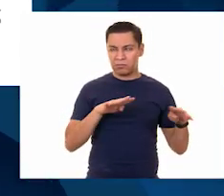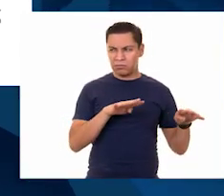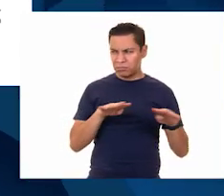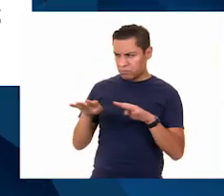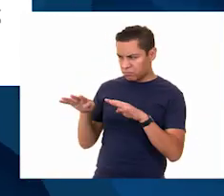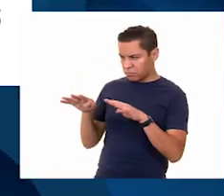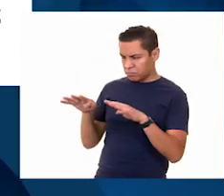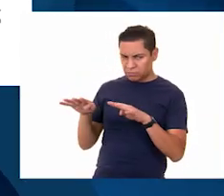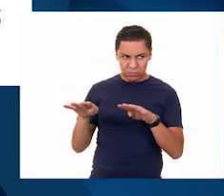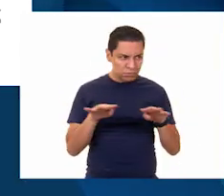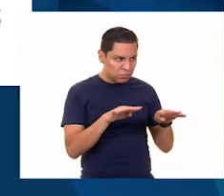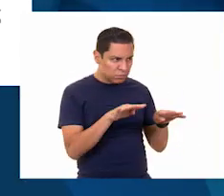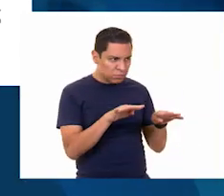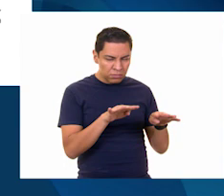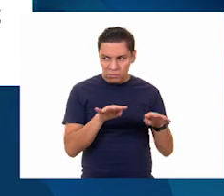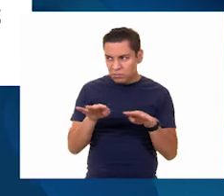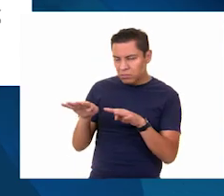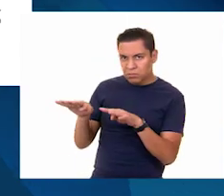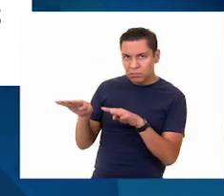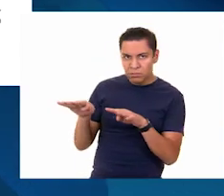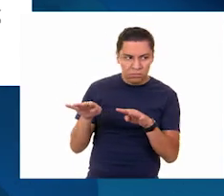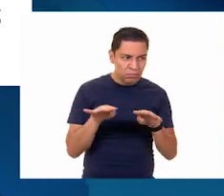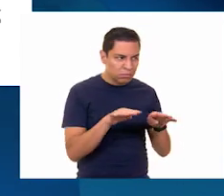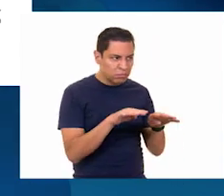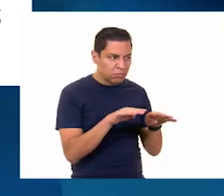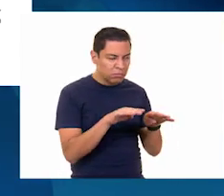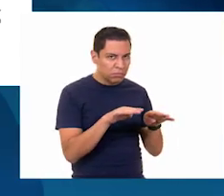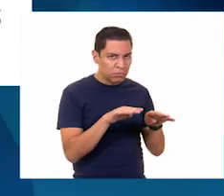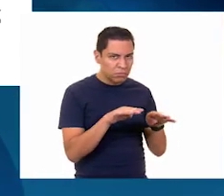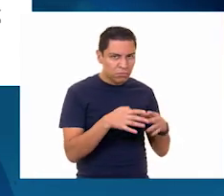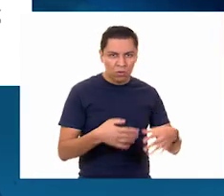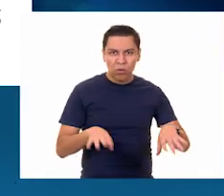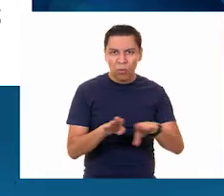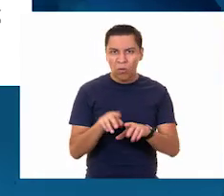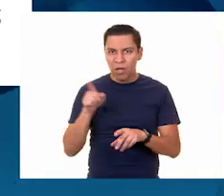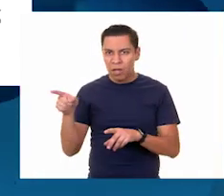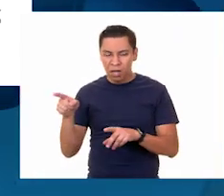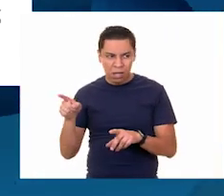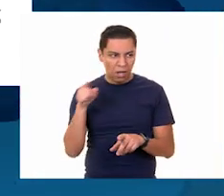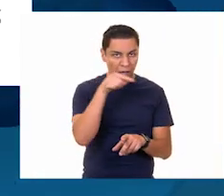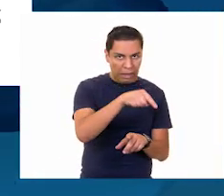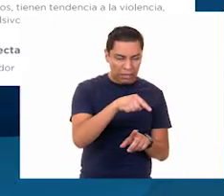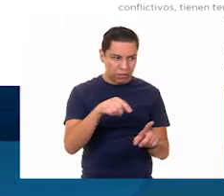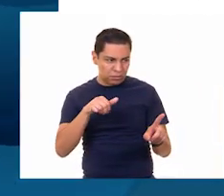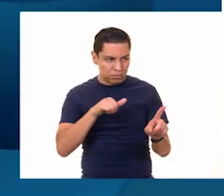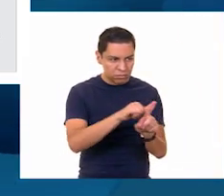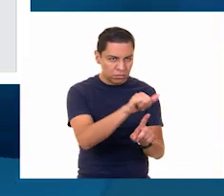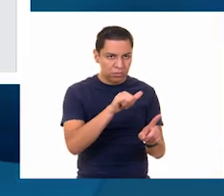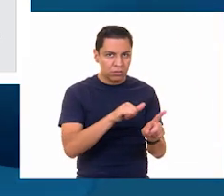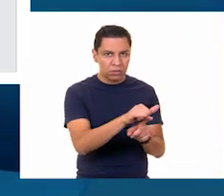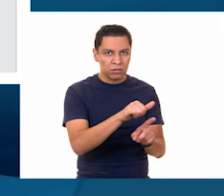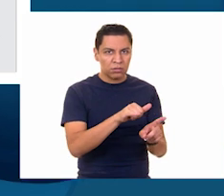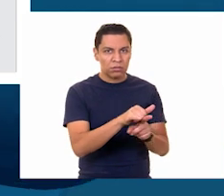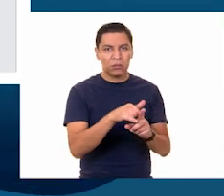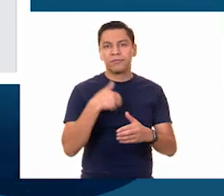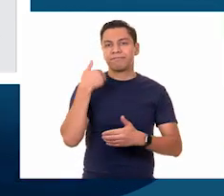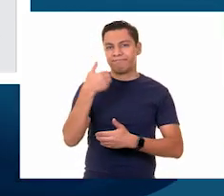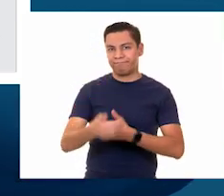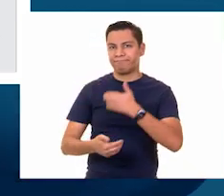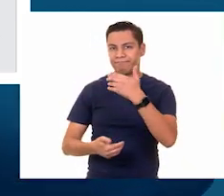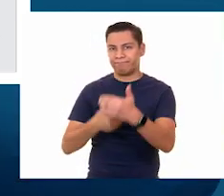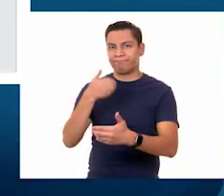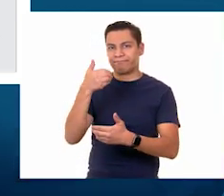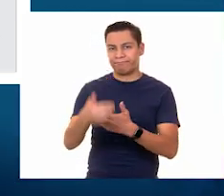texto menciona una clasificación de los mismos, según la función que juegan en la situación. El acoso escolar es un proceso que